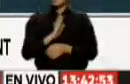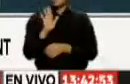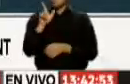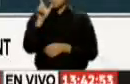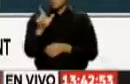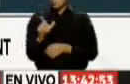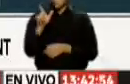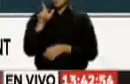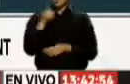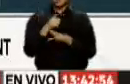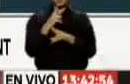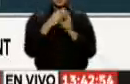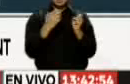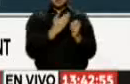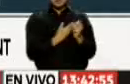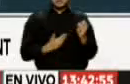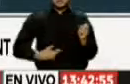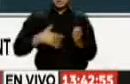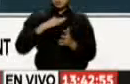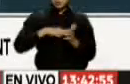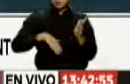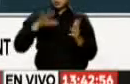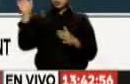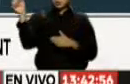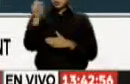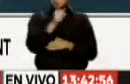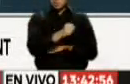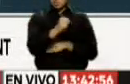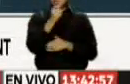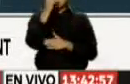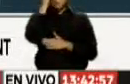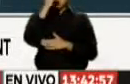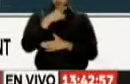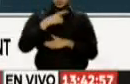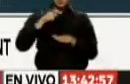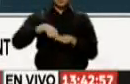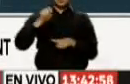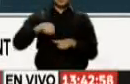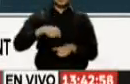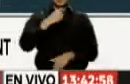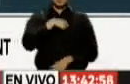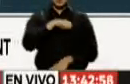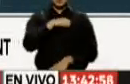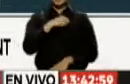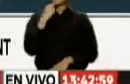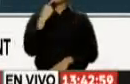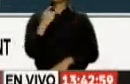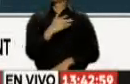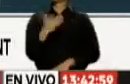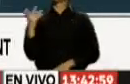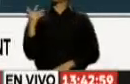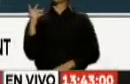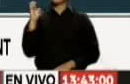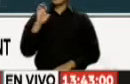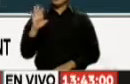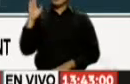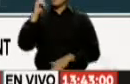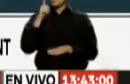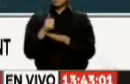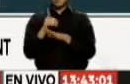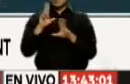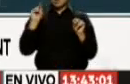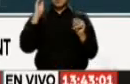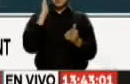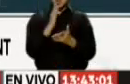que había impuesto al expresidente catalán hasta su extradición, tras la decisión de la justicia española de retirar la euroorden en su